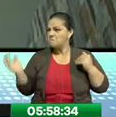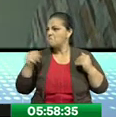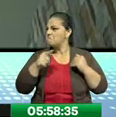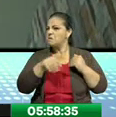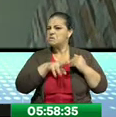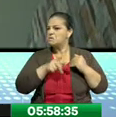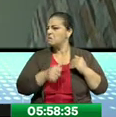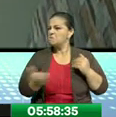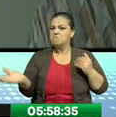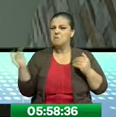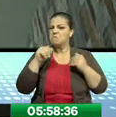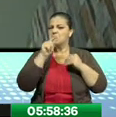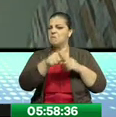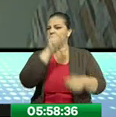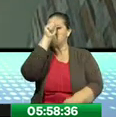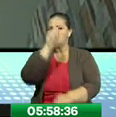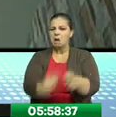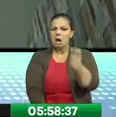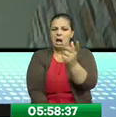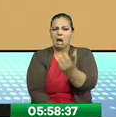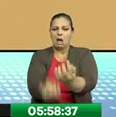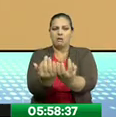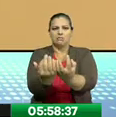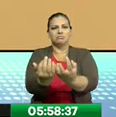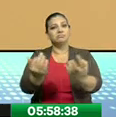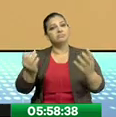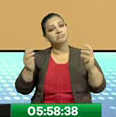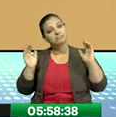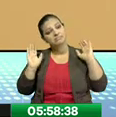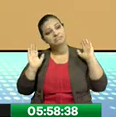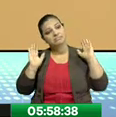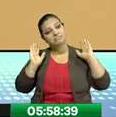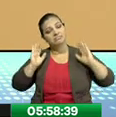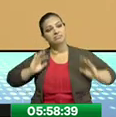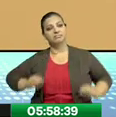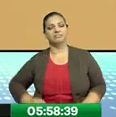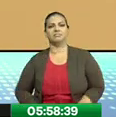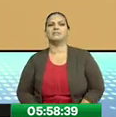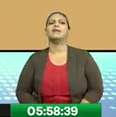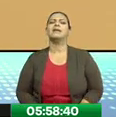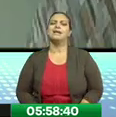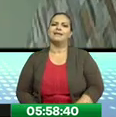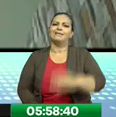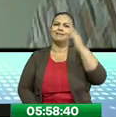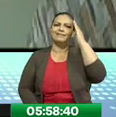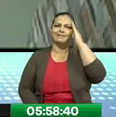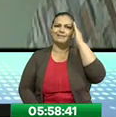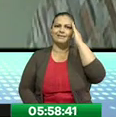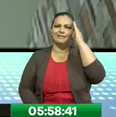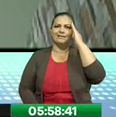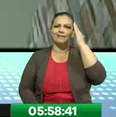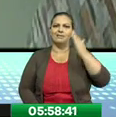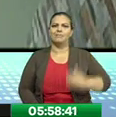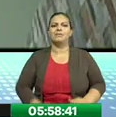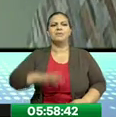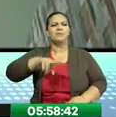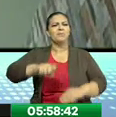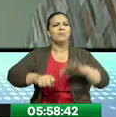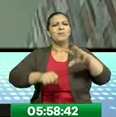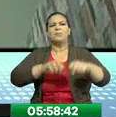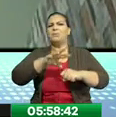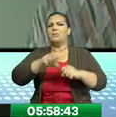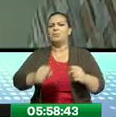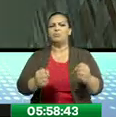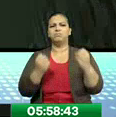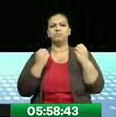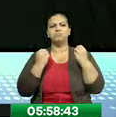que las escenas o escenarios de estas actividades, de estos momentos, mal momentos que